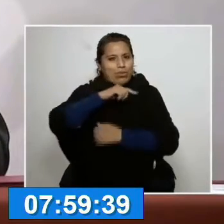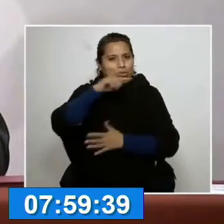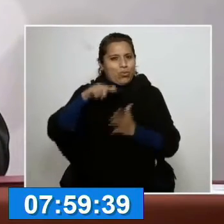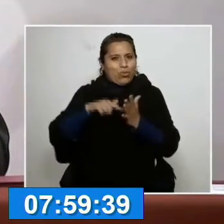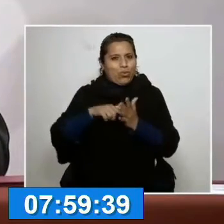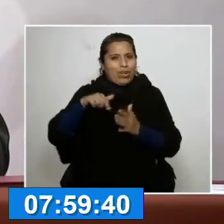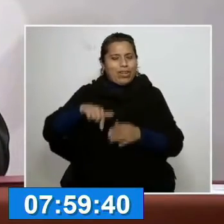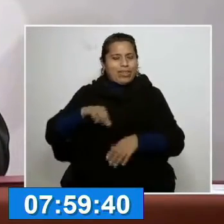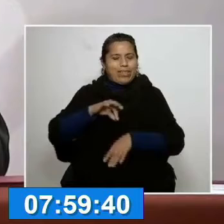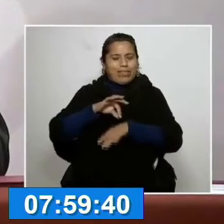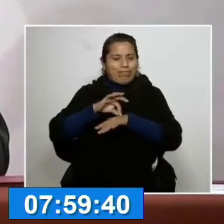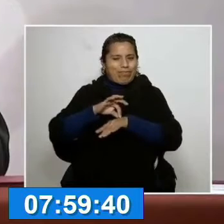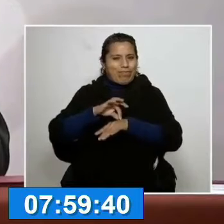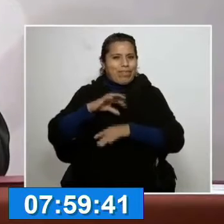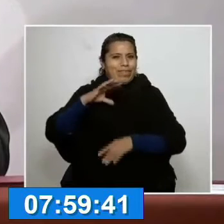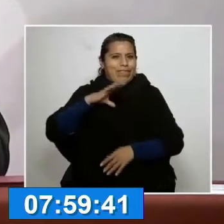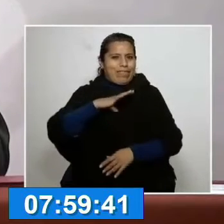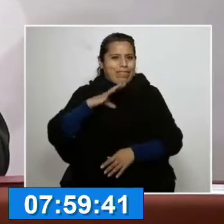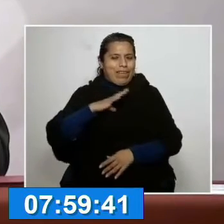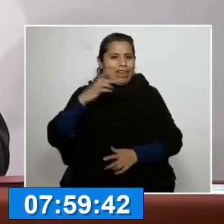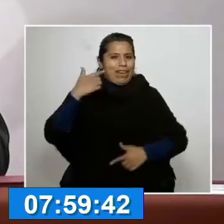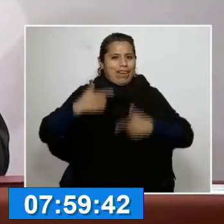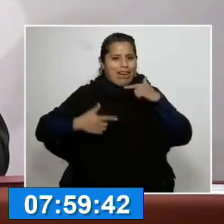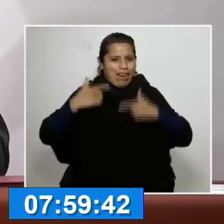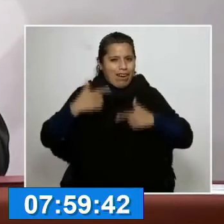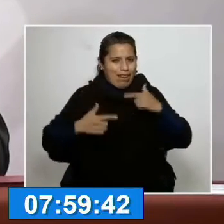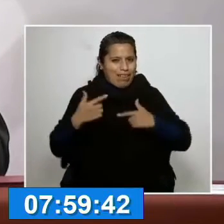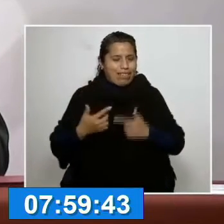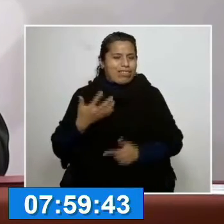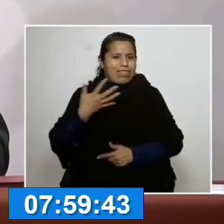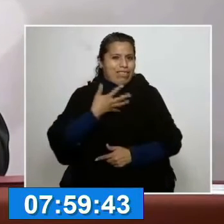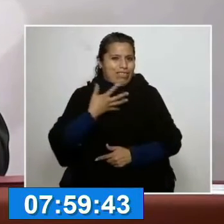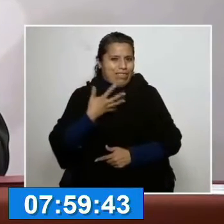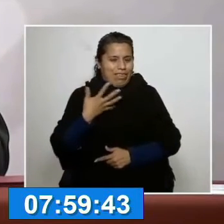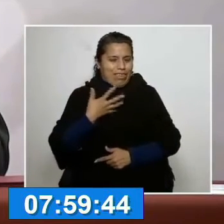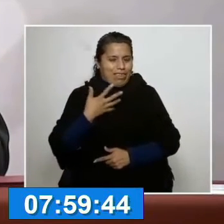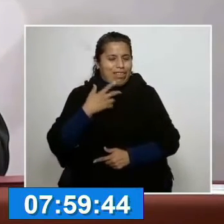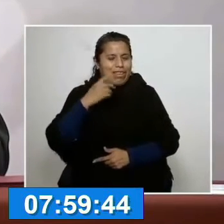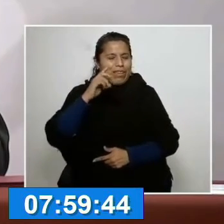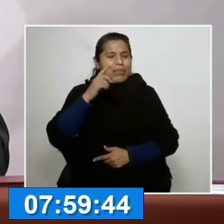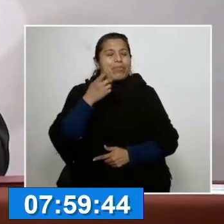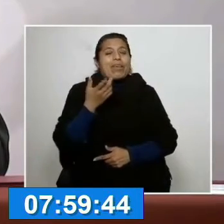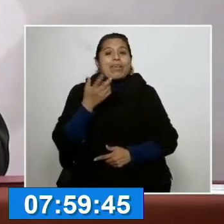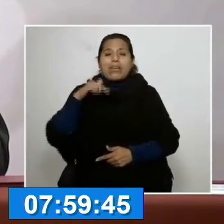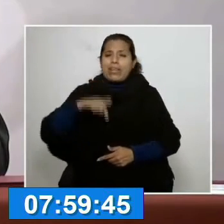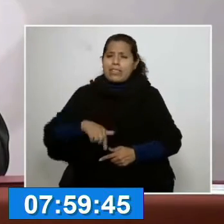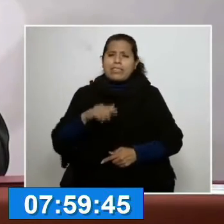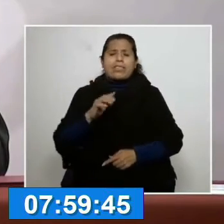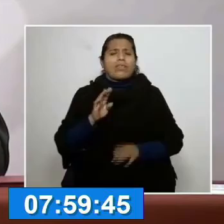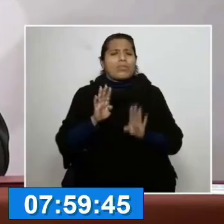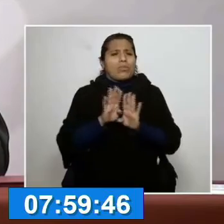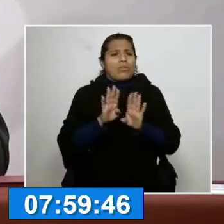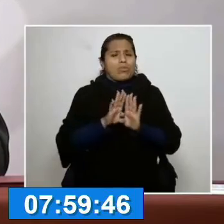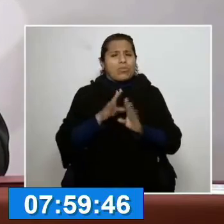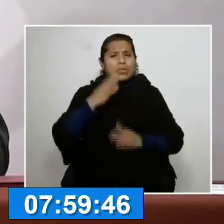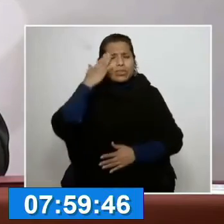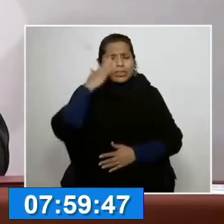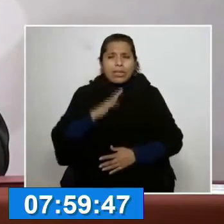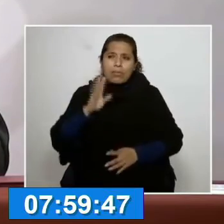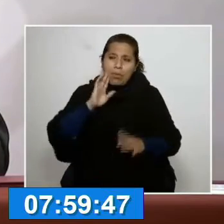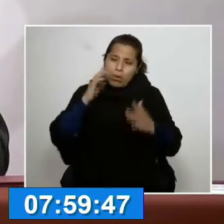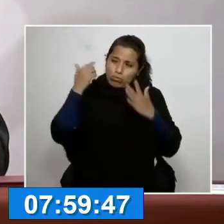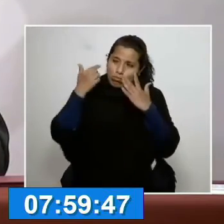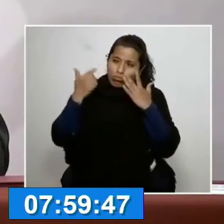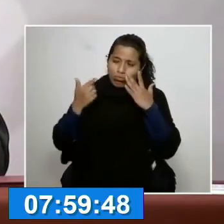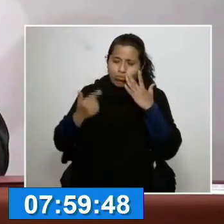y continuarán acopiando el grano conforme avancen las cosechas, que se estiman serán muy buenas debido a la buena